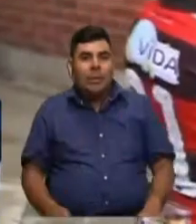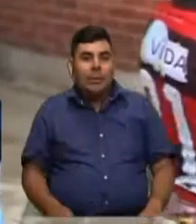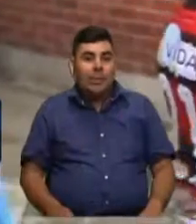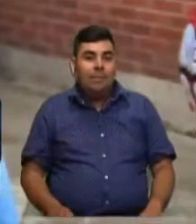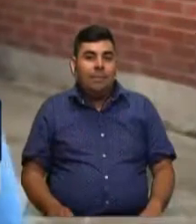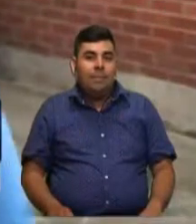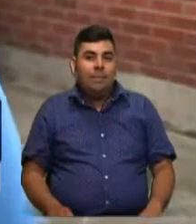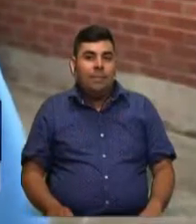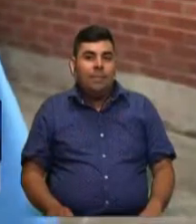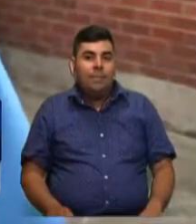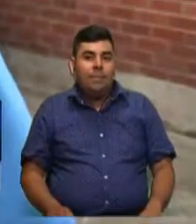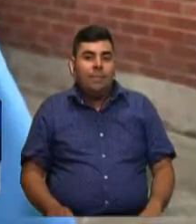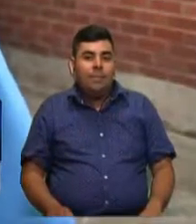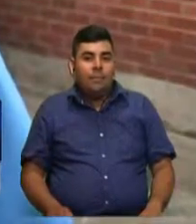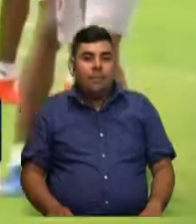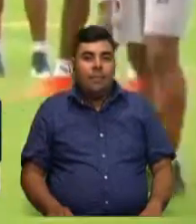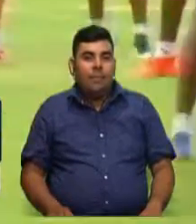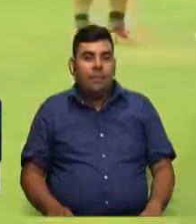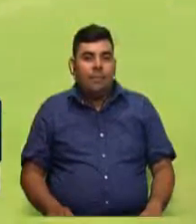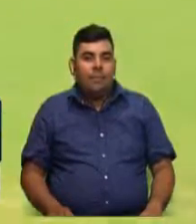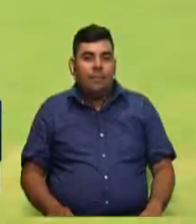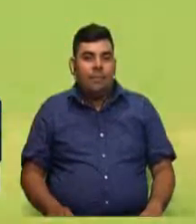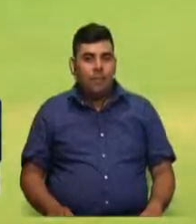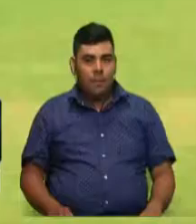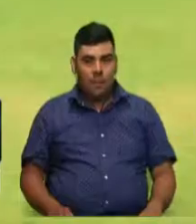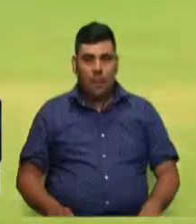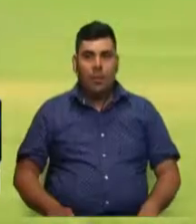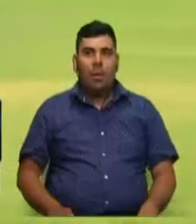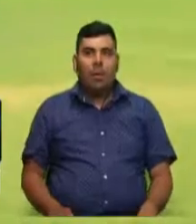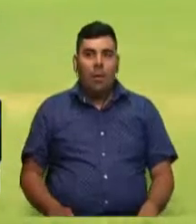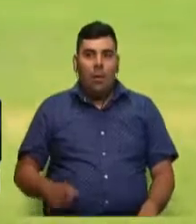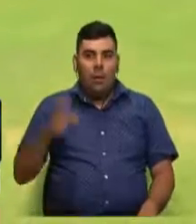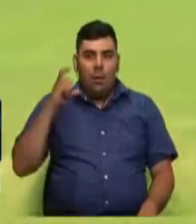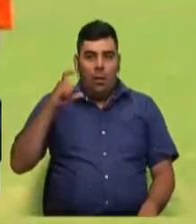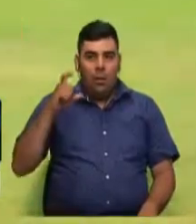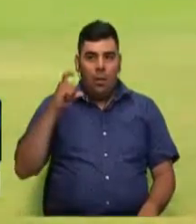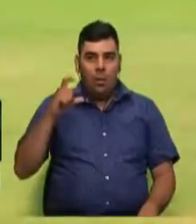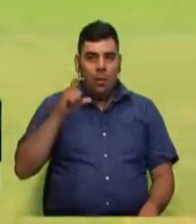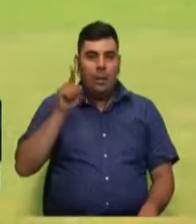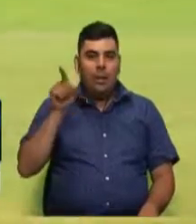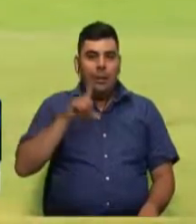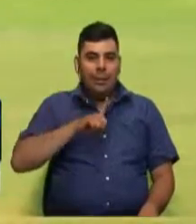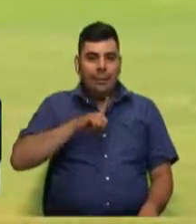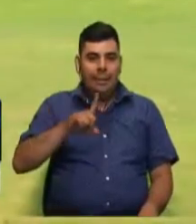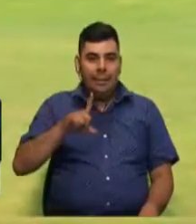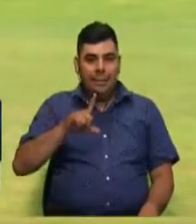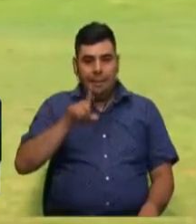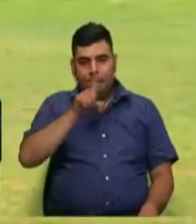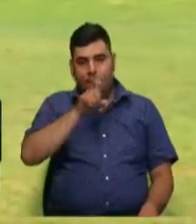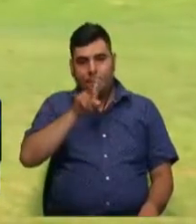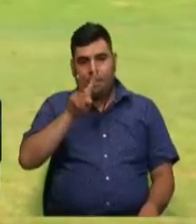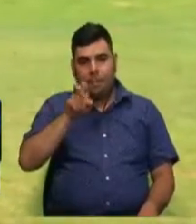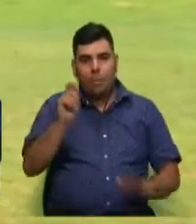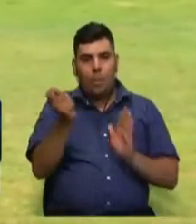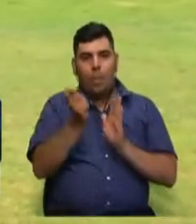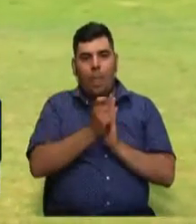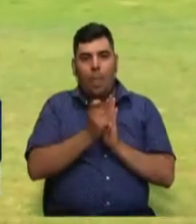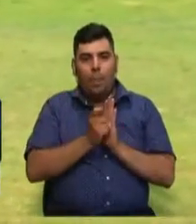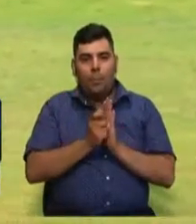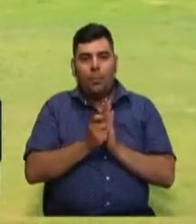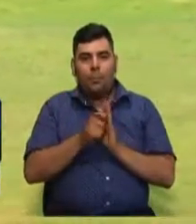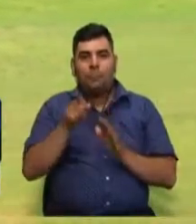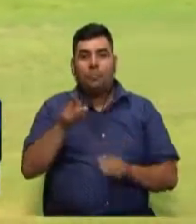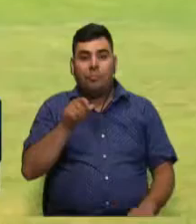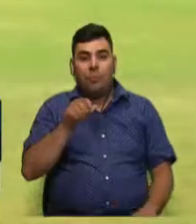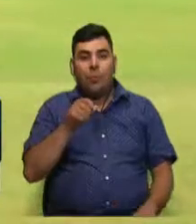decisivas que vamos a enfrentar en los cuadrangulares los de la frontera son líderes con 67 puntos y ya aseguraron ser cabeza del grupo a